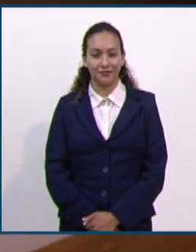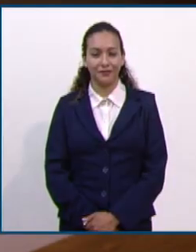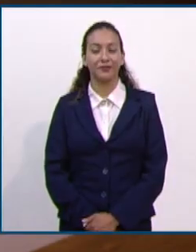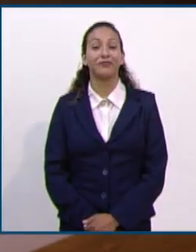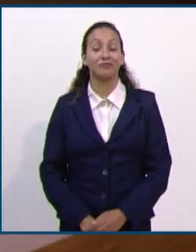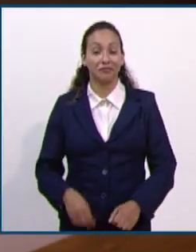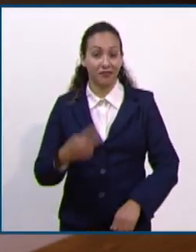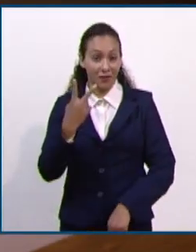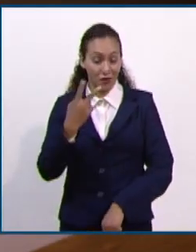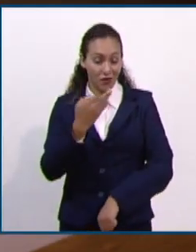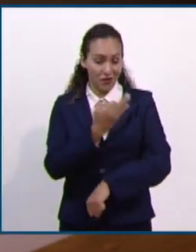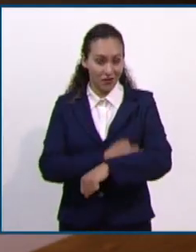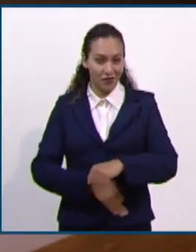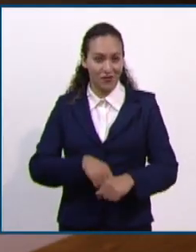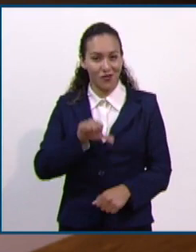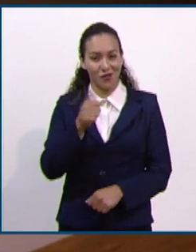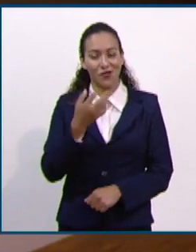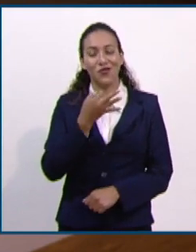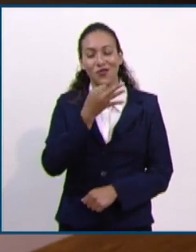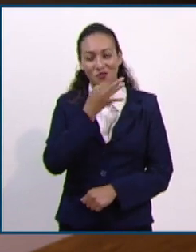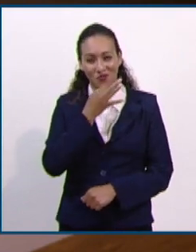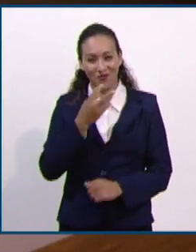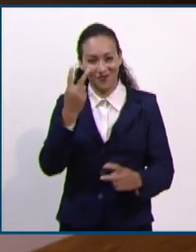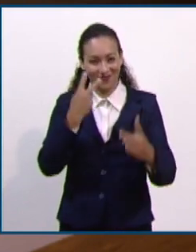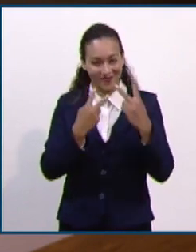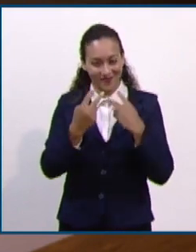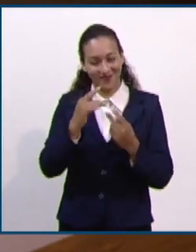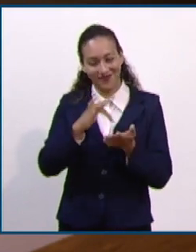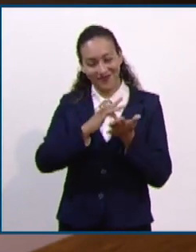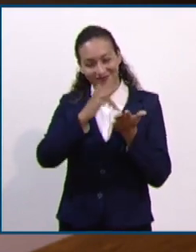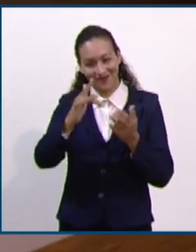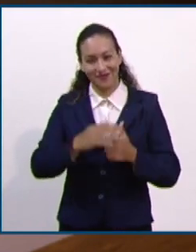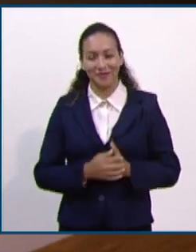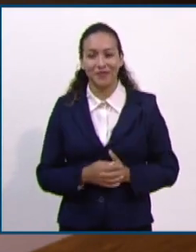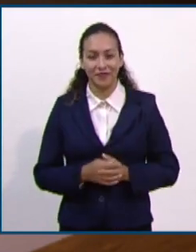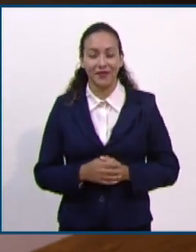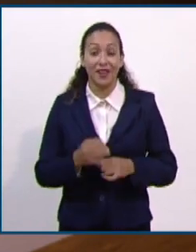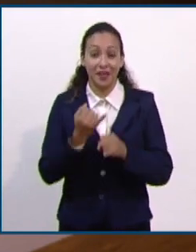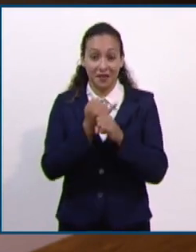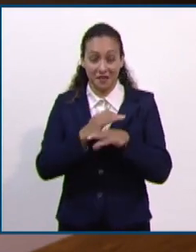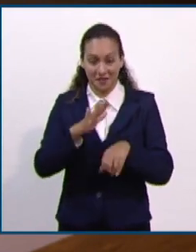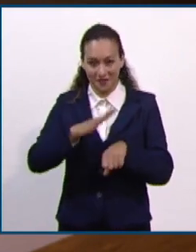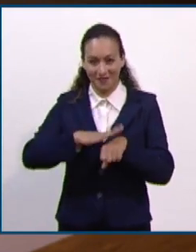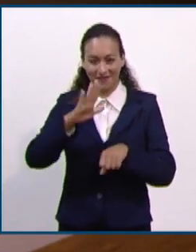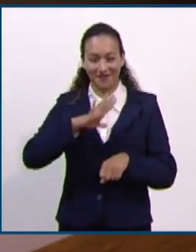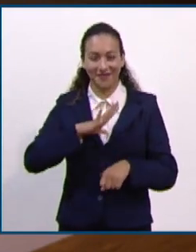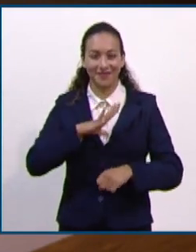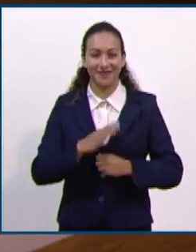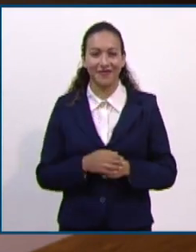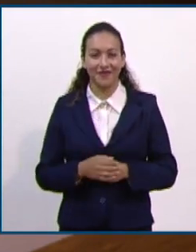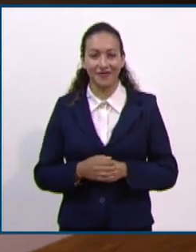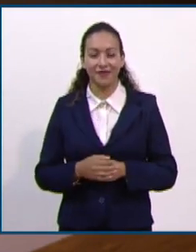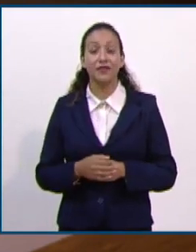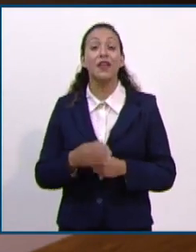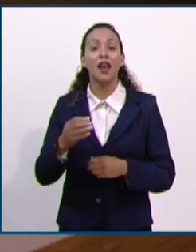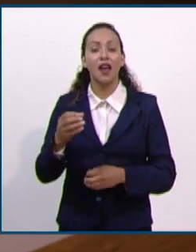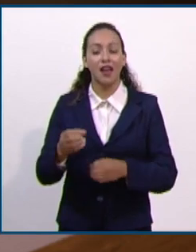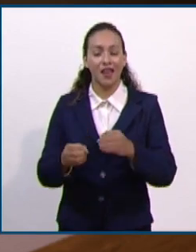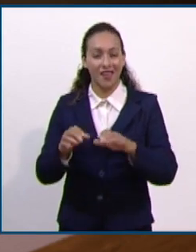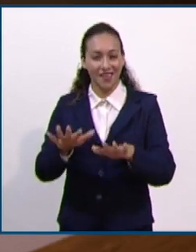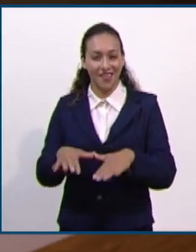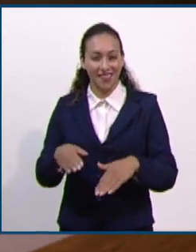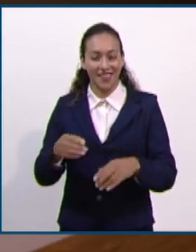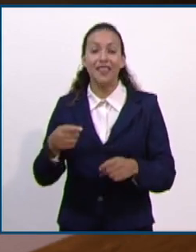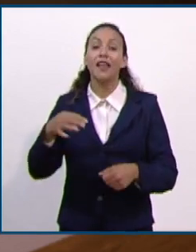De la tarde con 11 minutos. Gracias por continuar con nosotros. Tenemos más información. La Sala Regional Especializada del